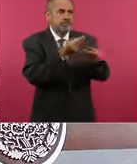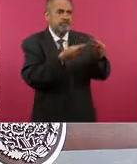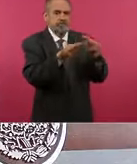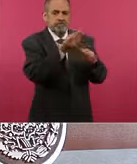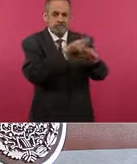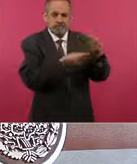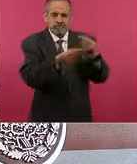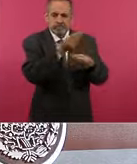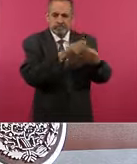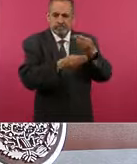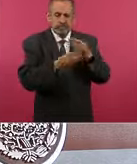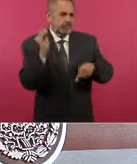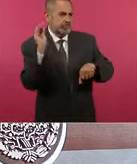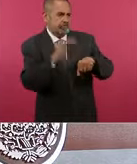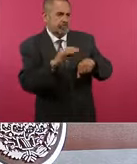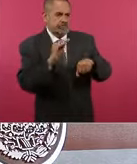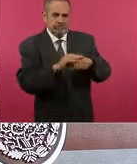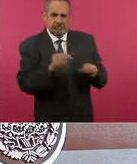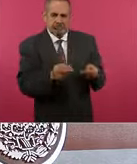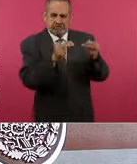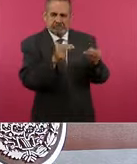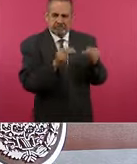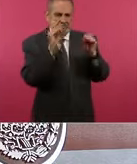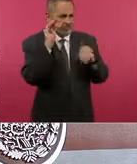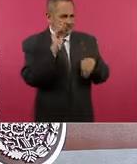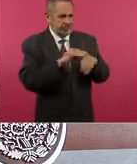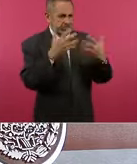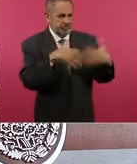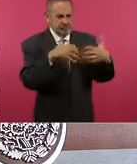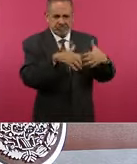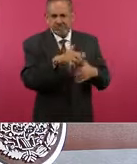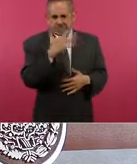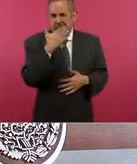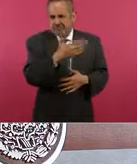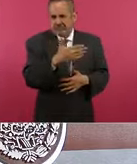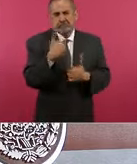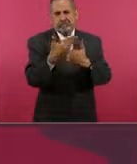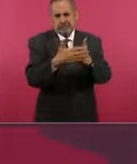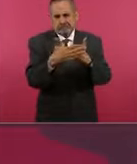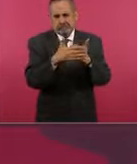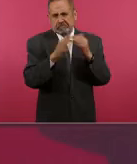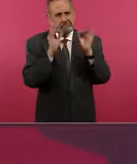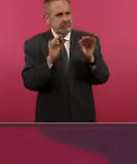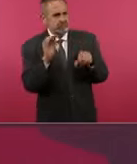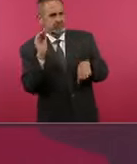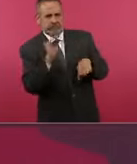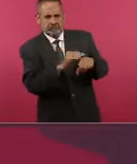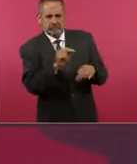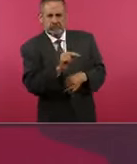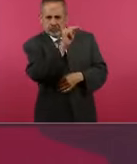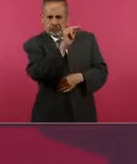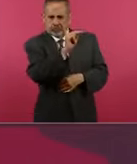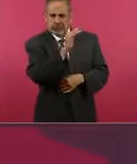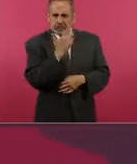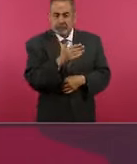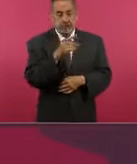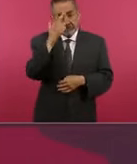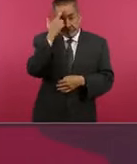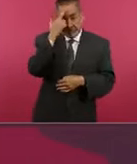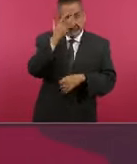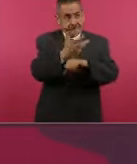está llegando muchísima inversión y va a seguir llegando, y somos el principal